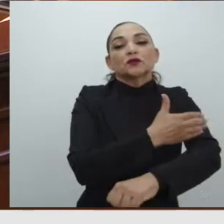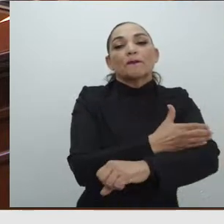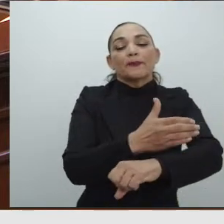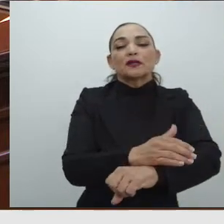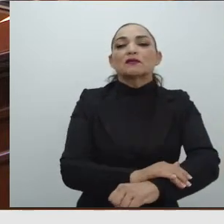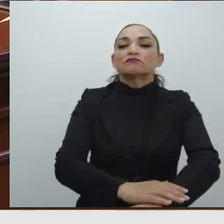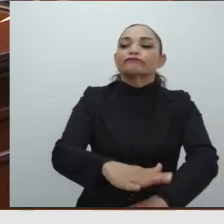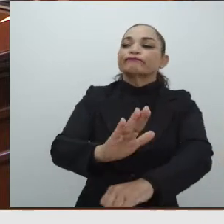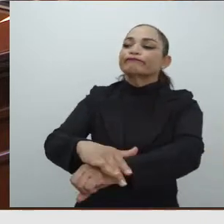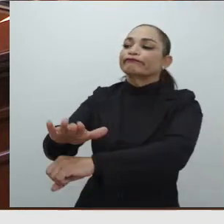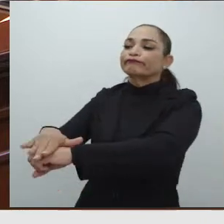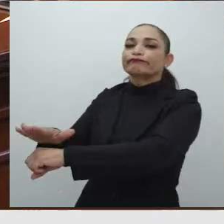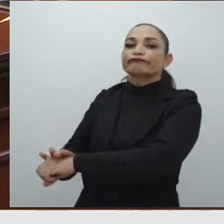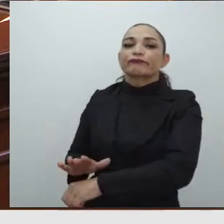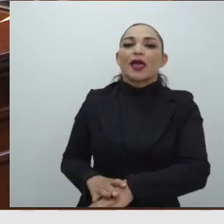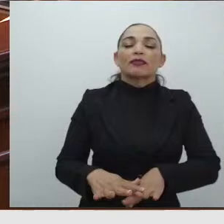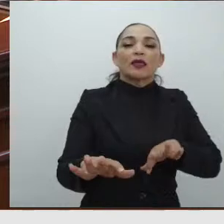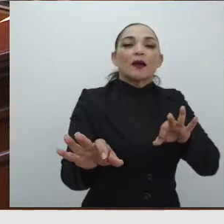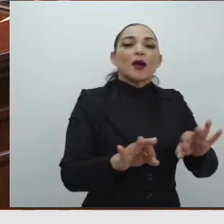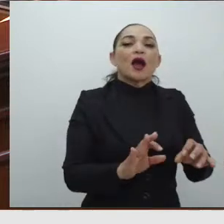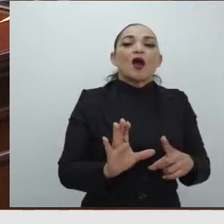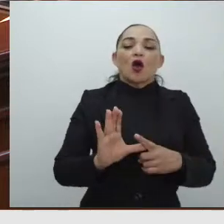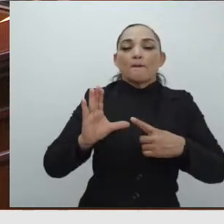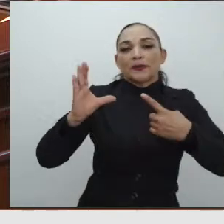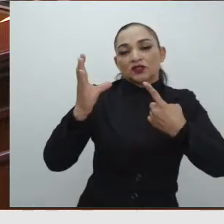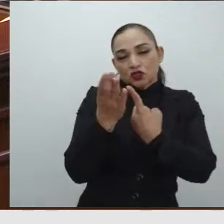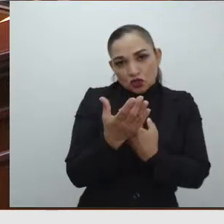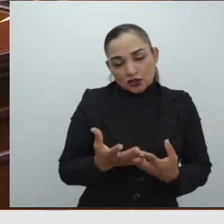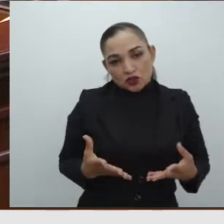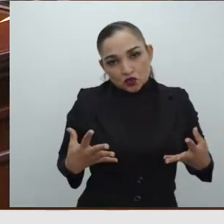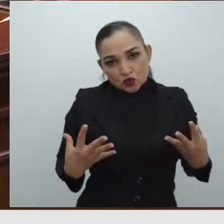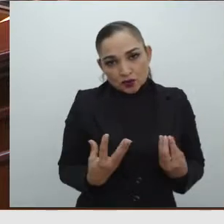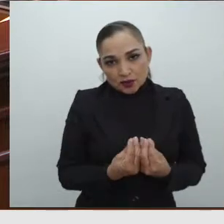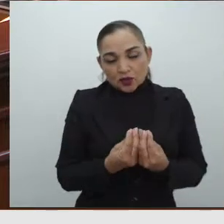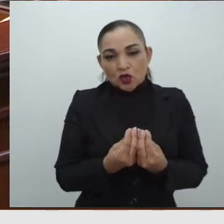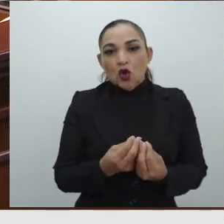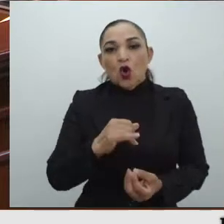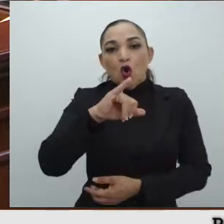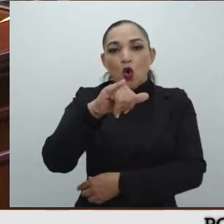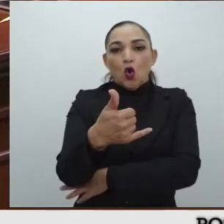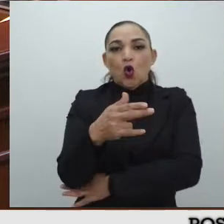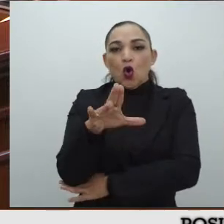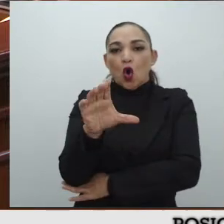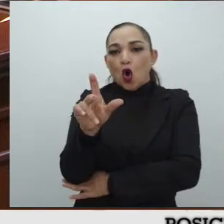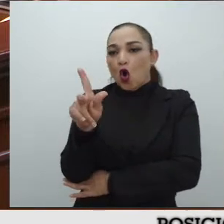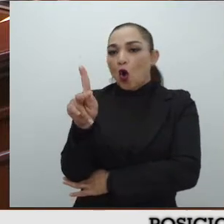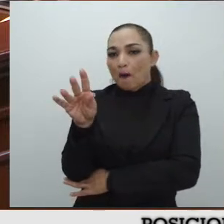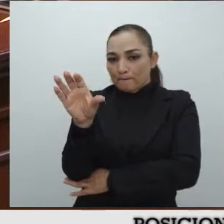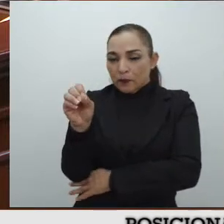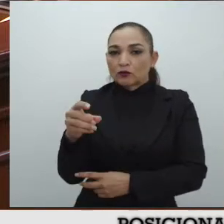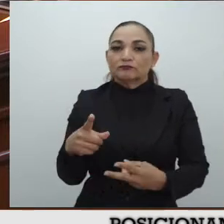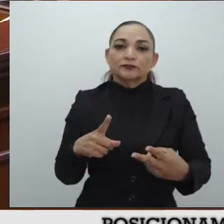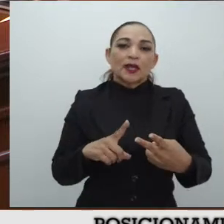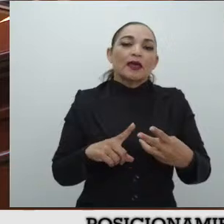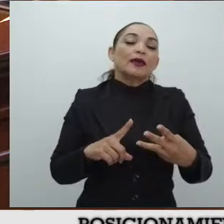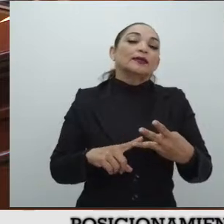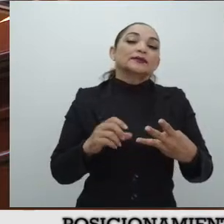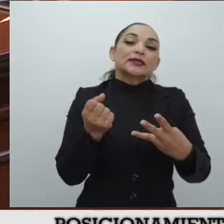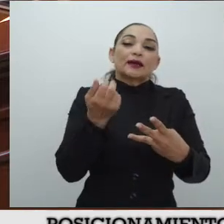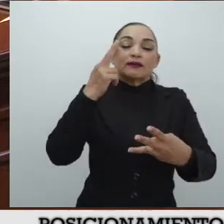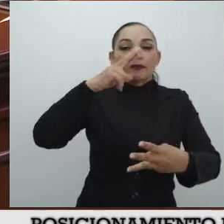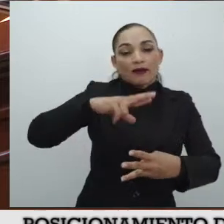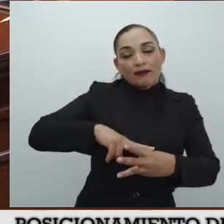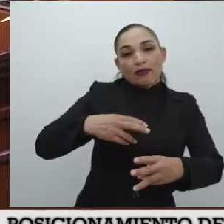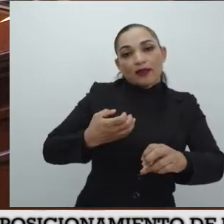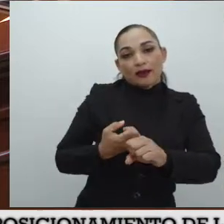al trabajo en comisiones unidas, con JUCOPO, con las secretarías del Estado y con